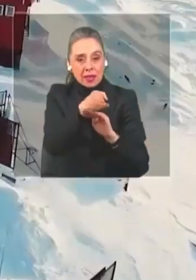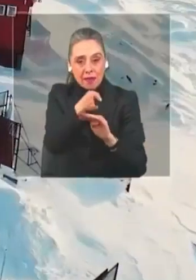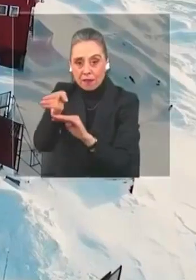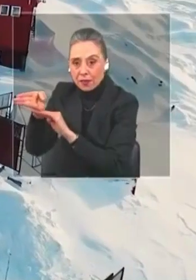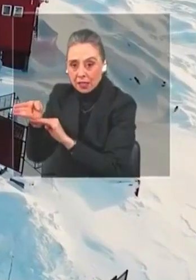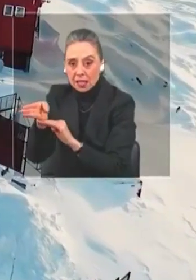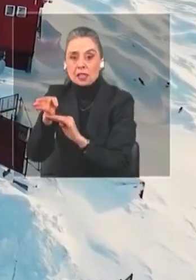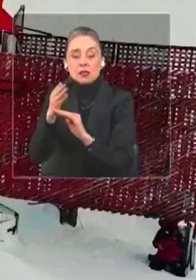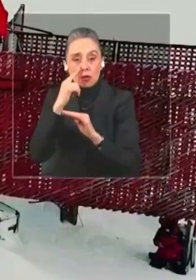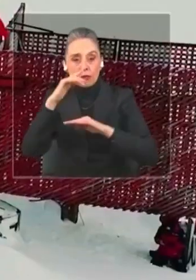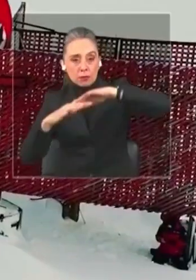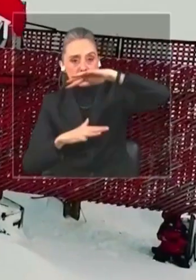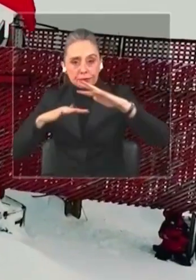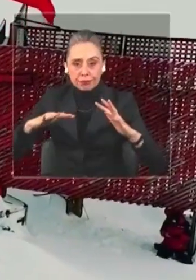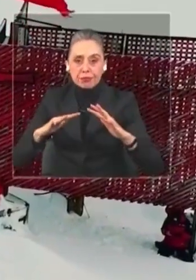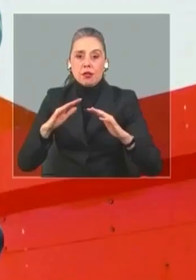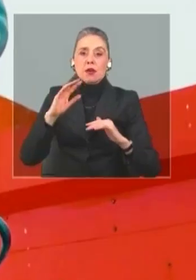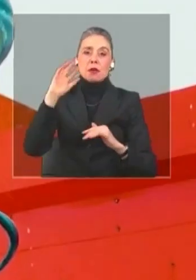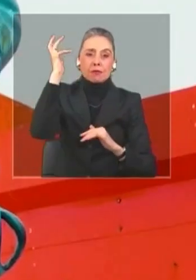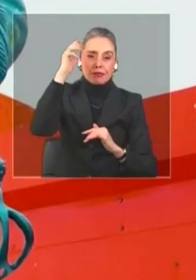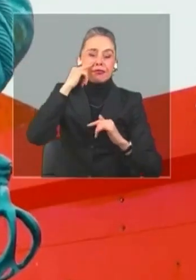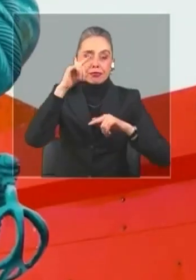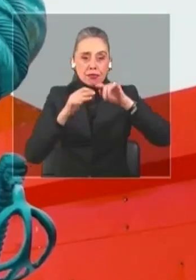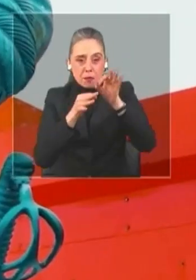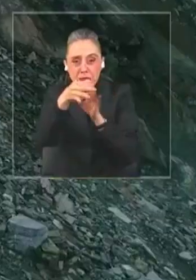y condiciones geográficas.